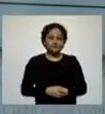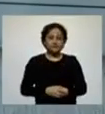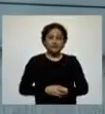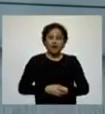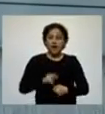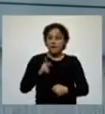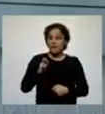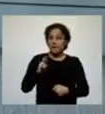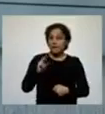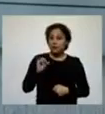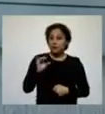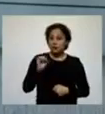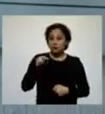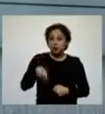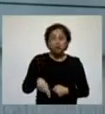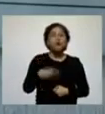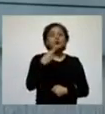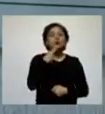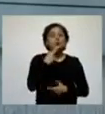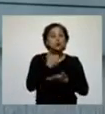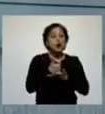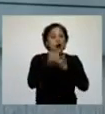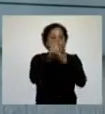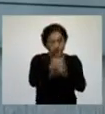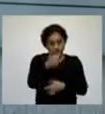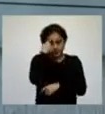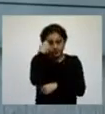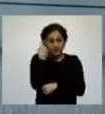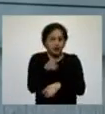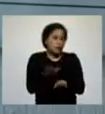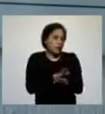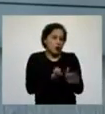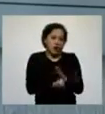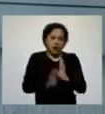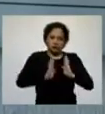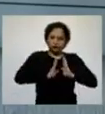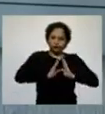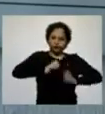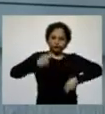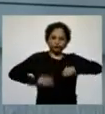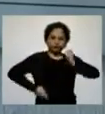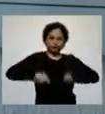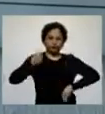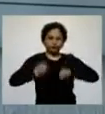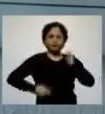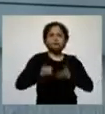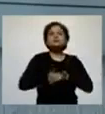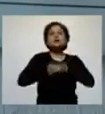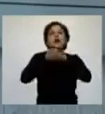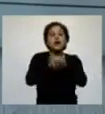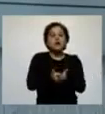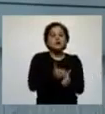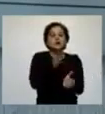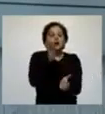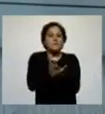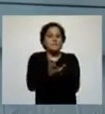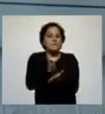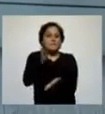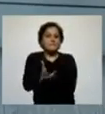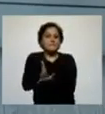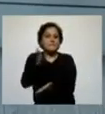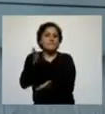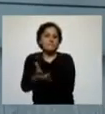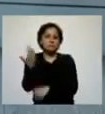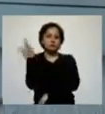la percusión lo que tiene es que desde este punto, también como en el tambor militar, marca como mucho, mucho las pautas del pulso en